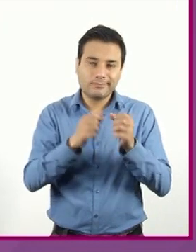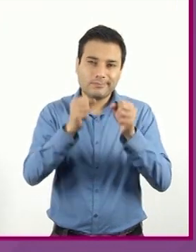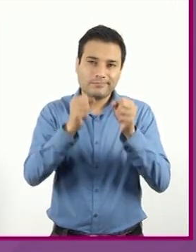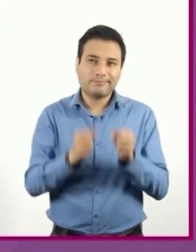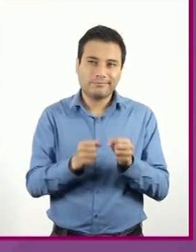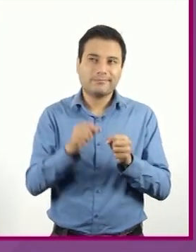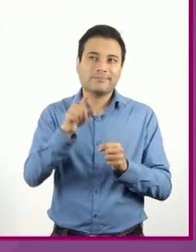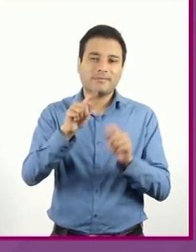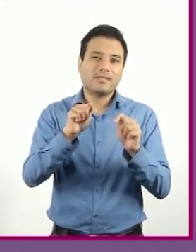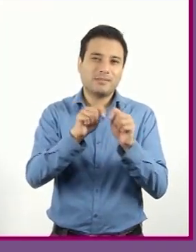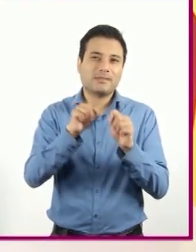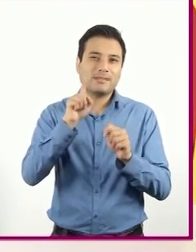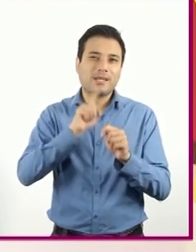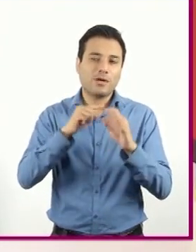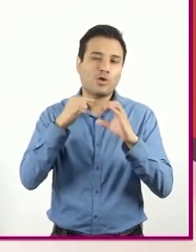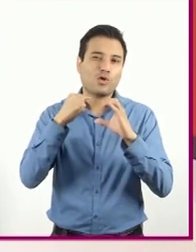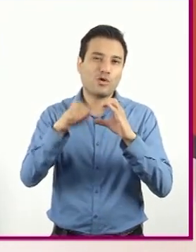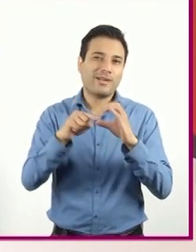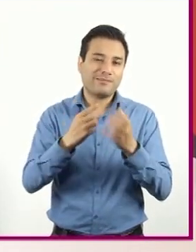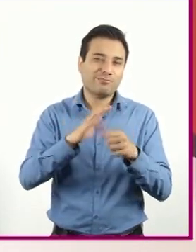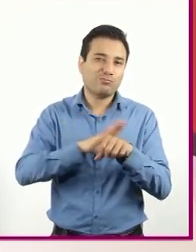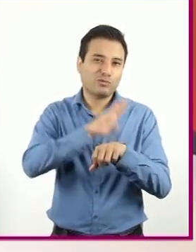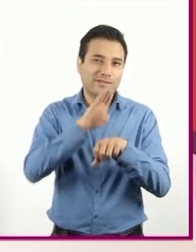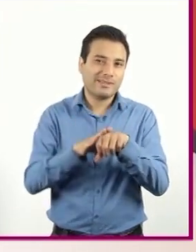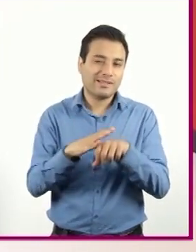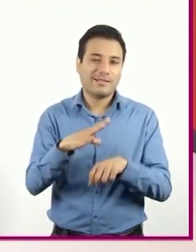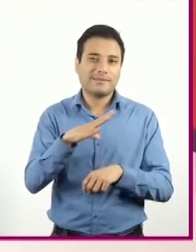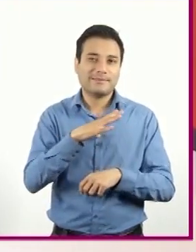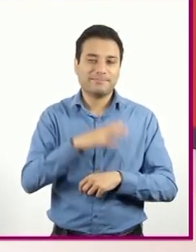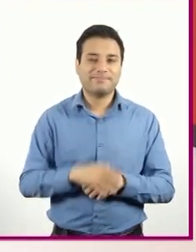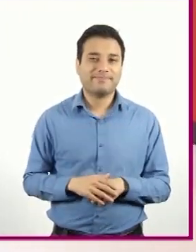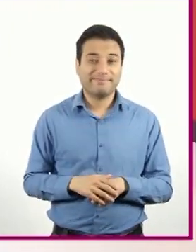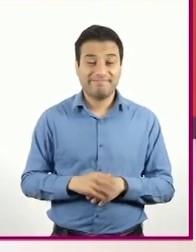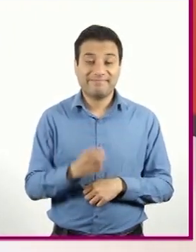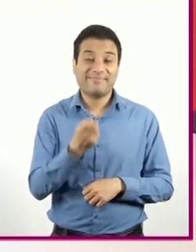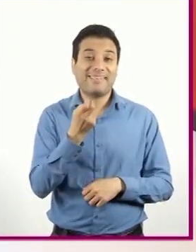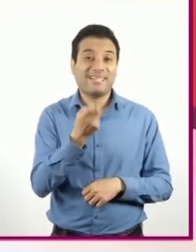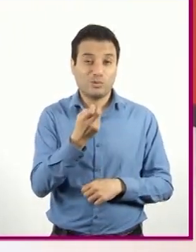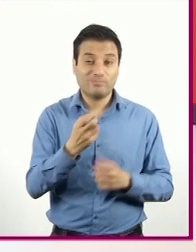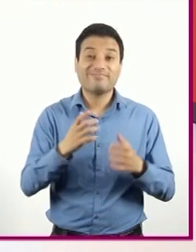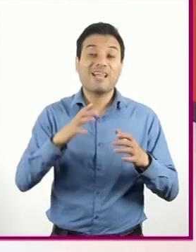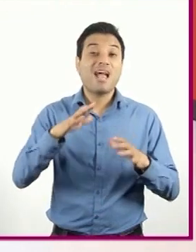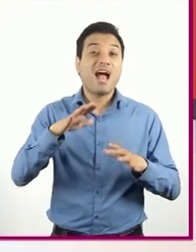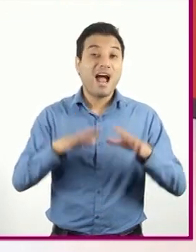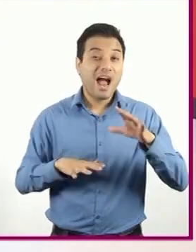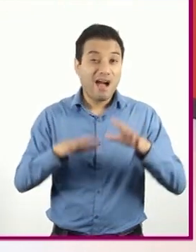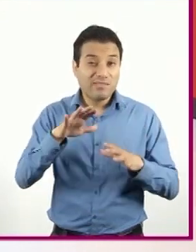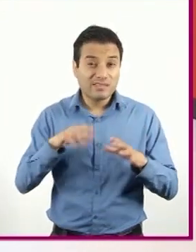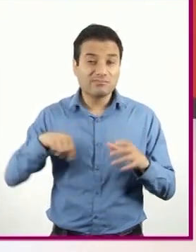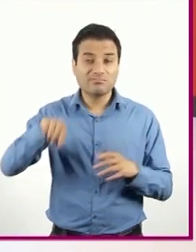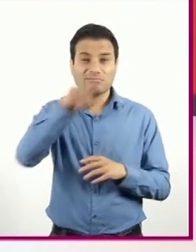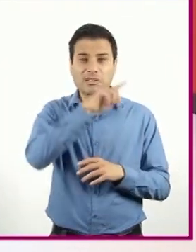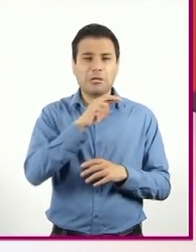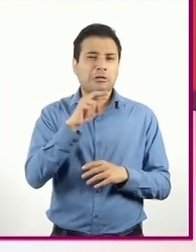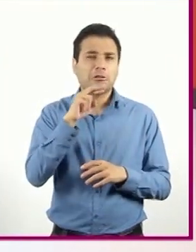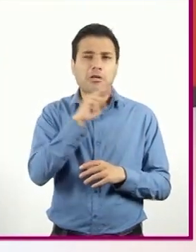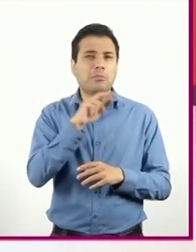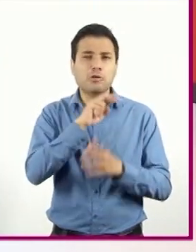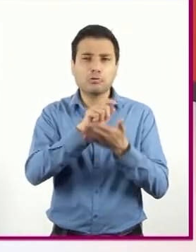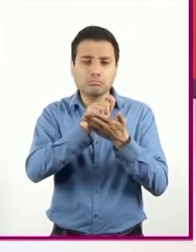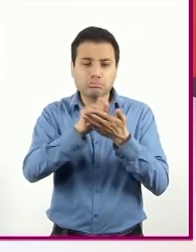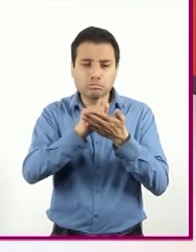correo electrónico de mi tía. Efectivamente, sucede que, en ocasiones, nos apresuramos al llenar